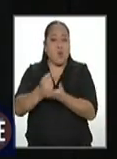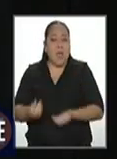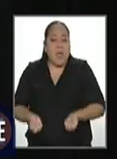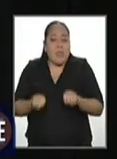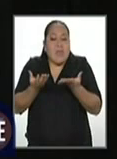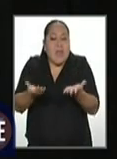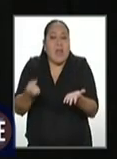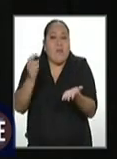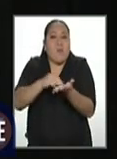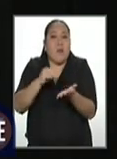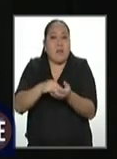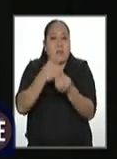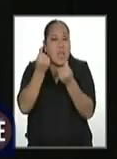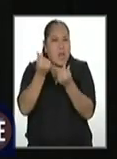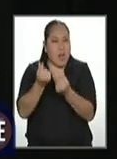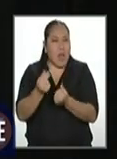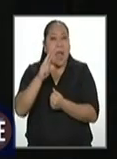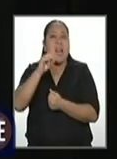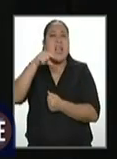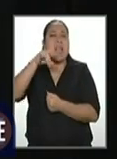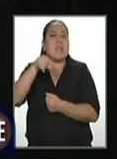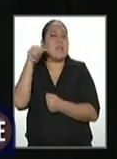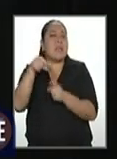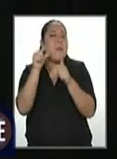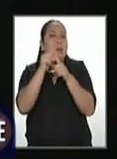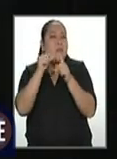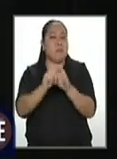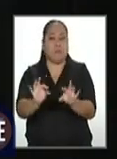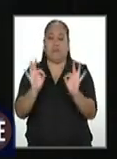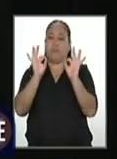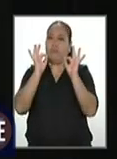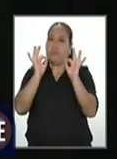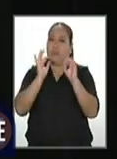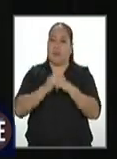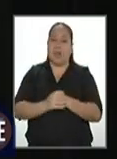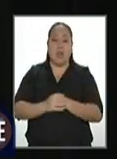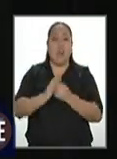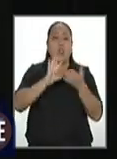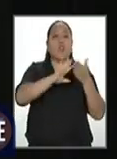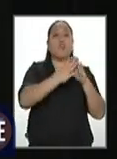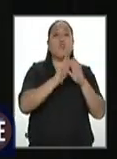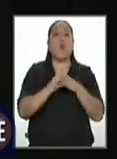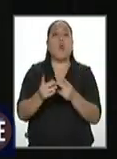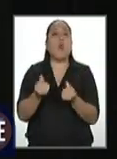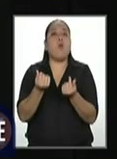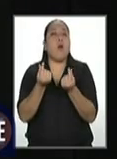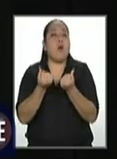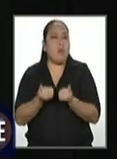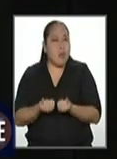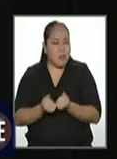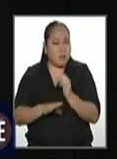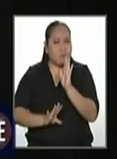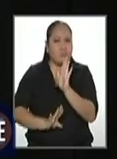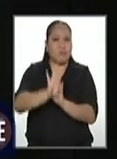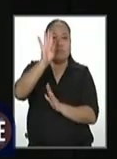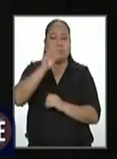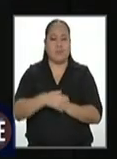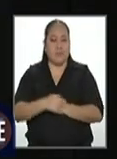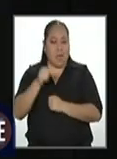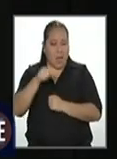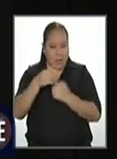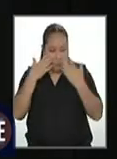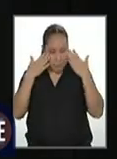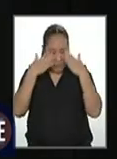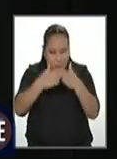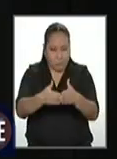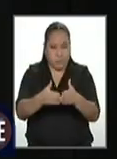riqueza, que es una palabra extraordinaria. Los pueblos con riqueza salen adelante. Y ahí tenemos que